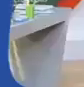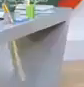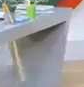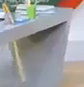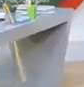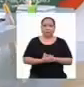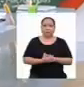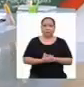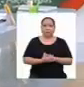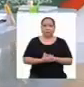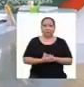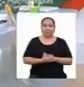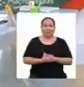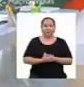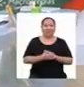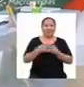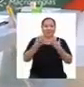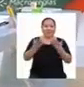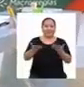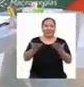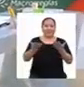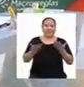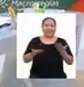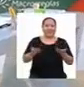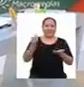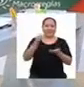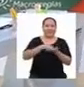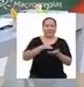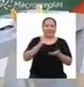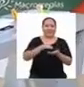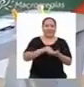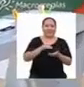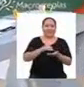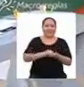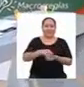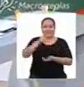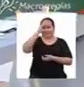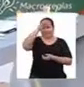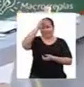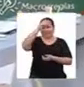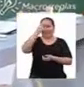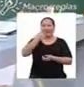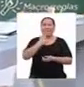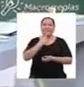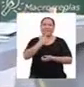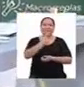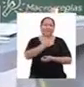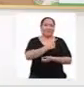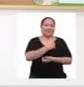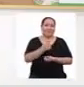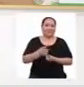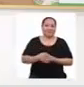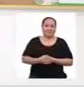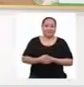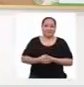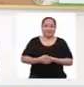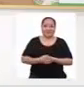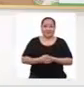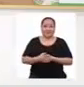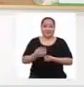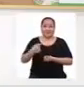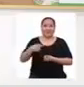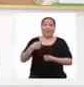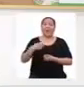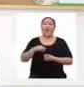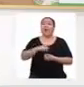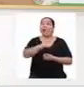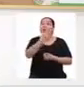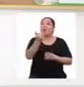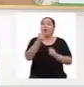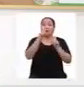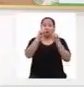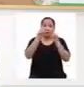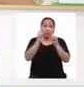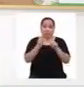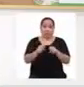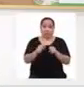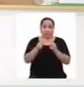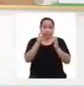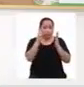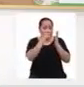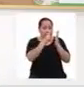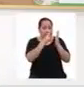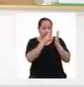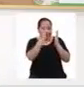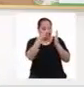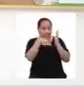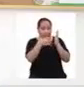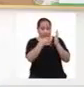¡Hey! Bienvenidas y bienvenidos de vuelta, chicas y chicos de primero de secundaria. Nuestra siguiente pregunta para la